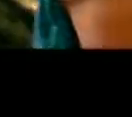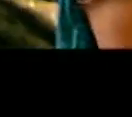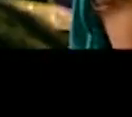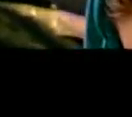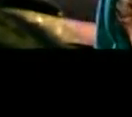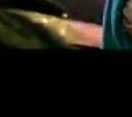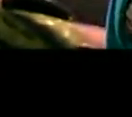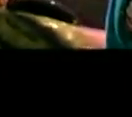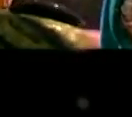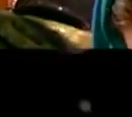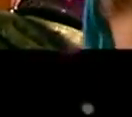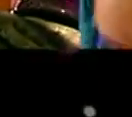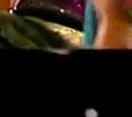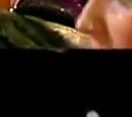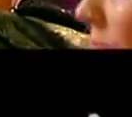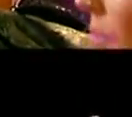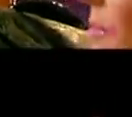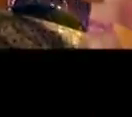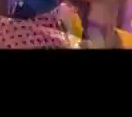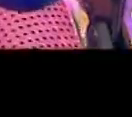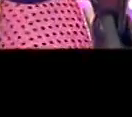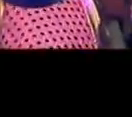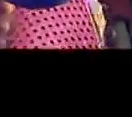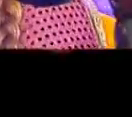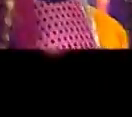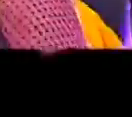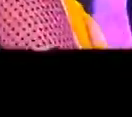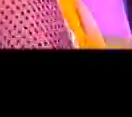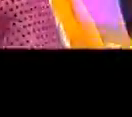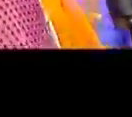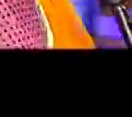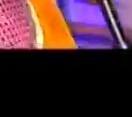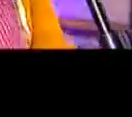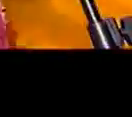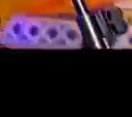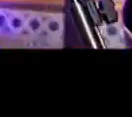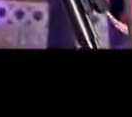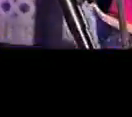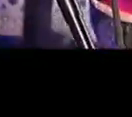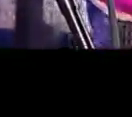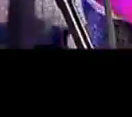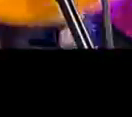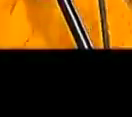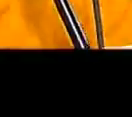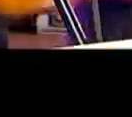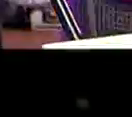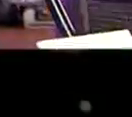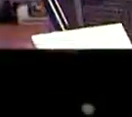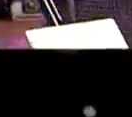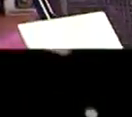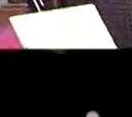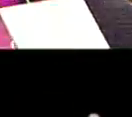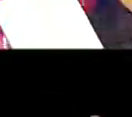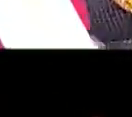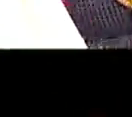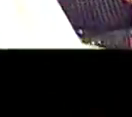besito. Y nos vamos cantando, chicas, a la de tres. Una, dos, tres. La palma vamos todos a